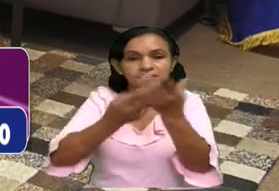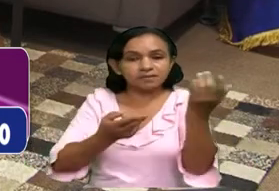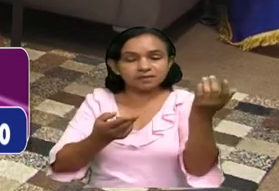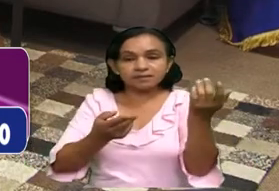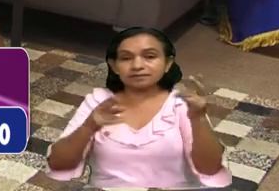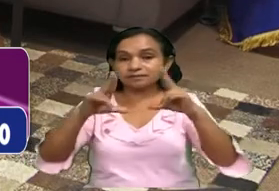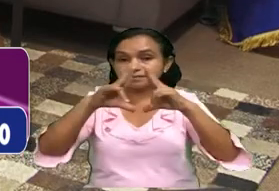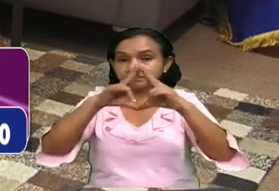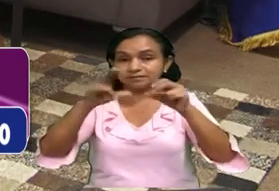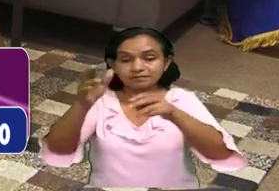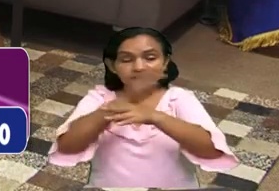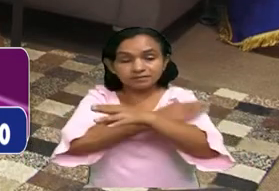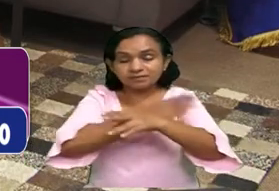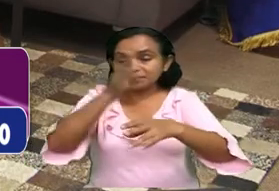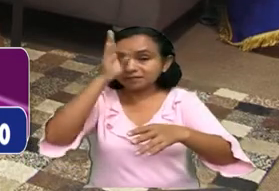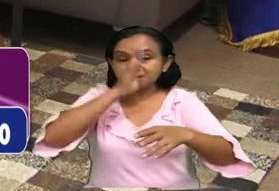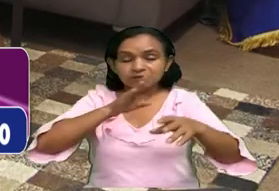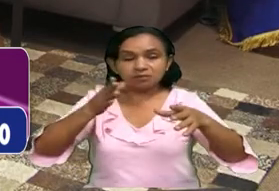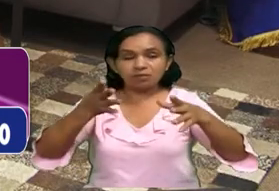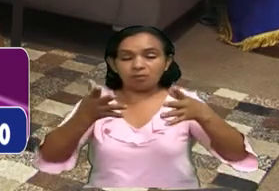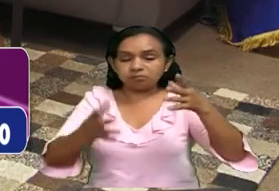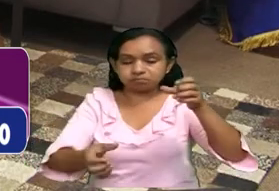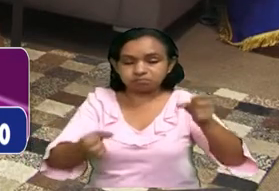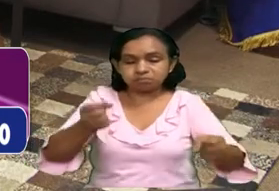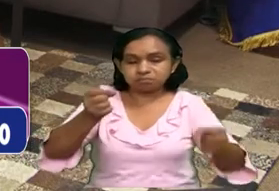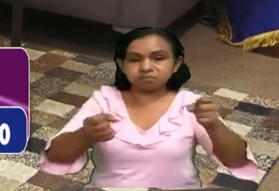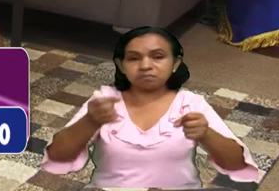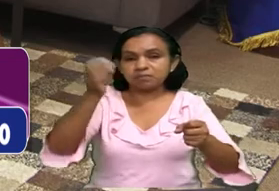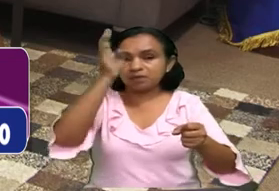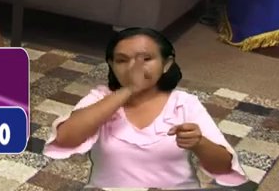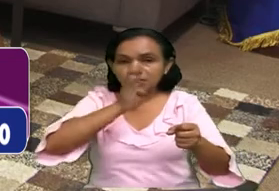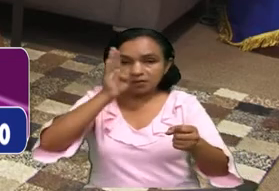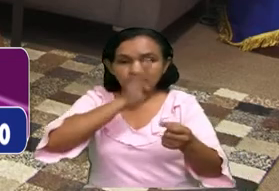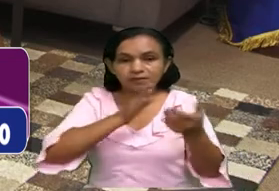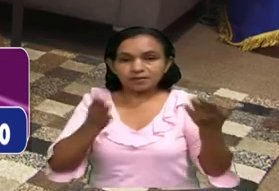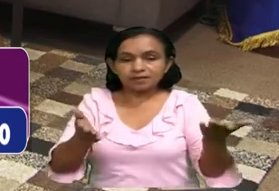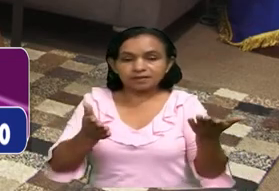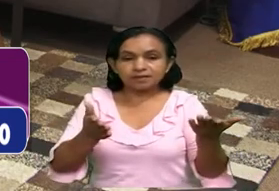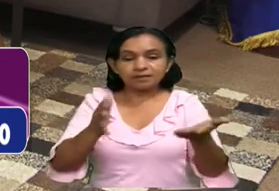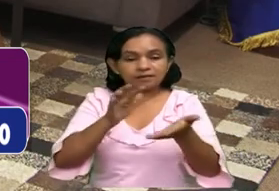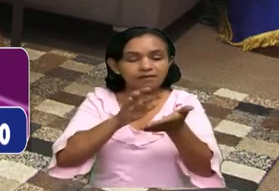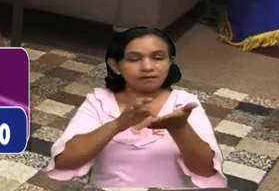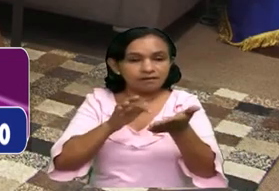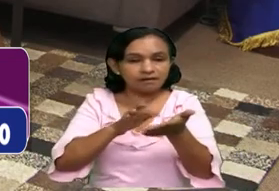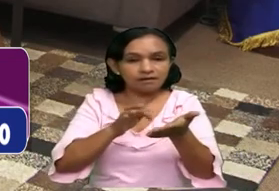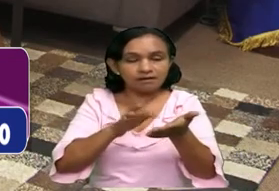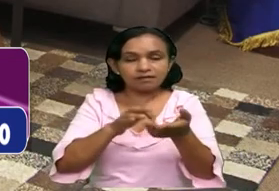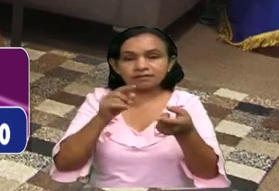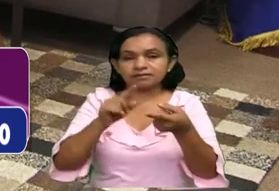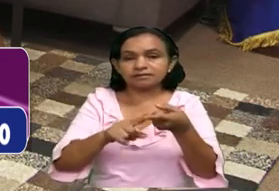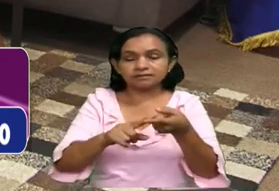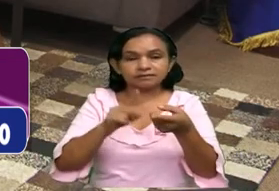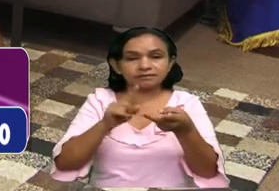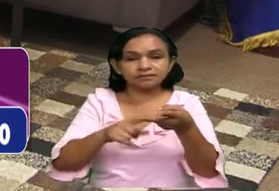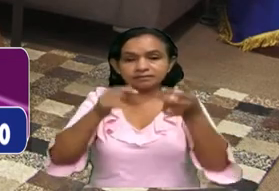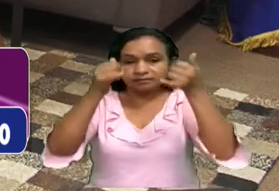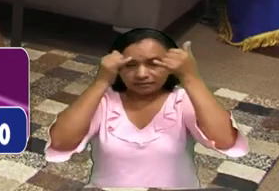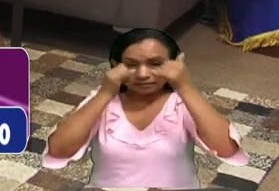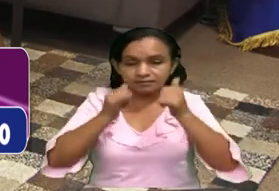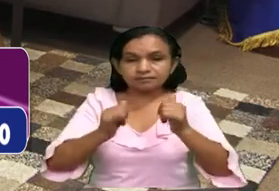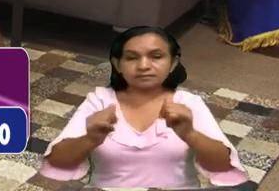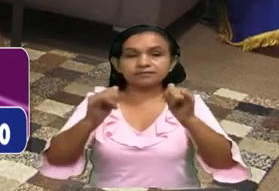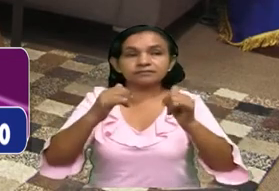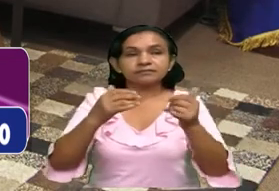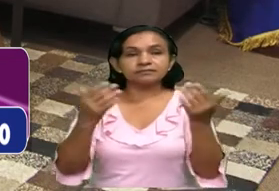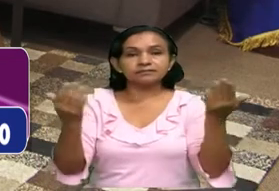país donde no se podía sacar la producción. Bluefield tiene producción de arroz de secano, tiene producción ganadera incluso,